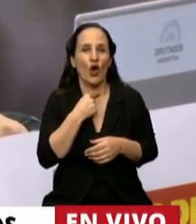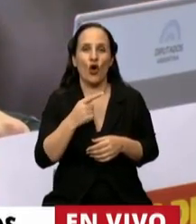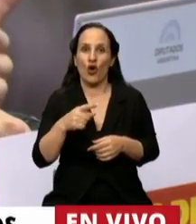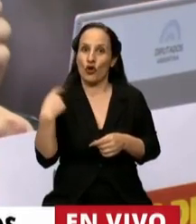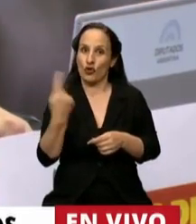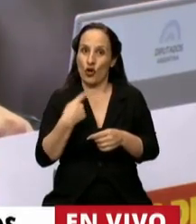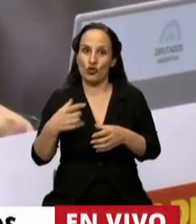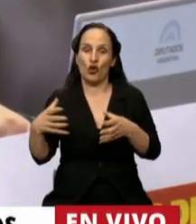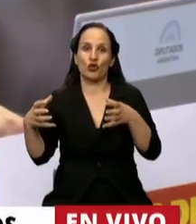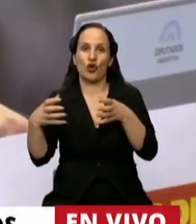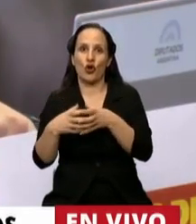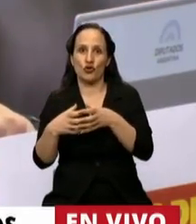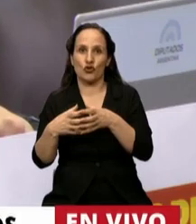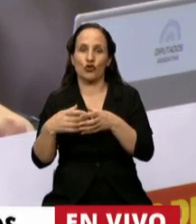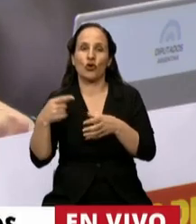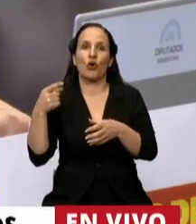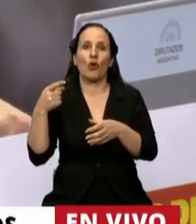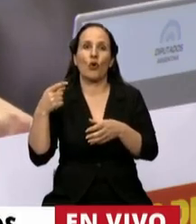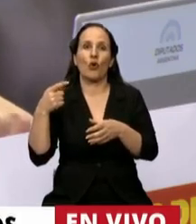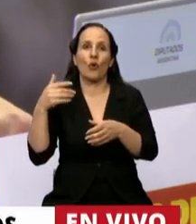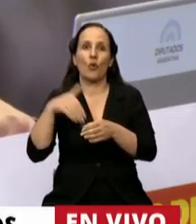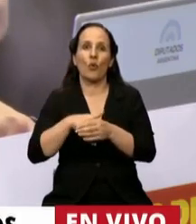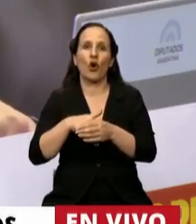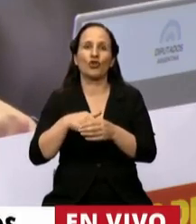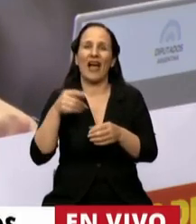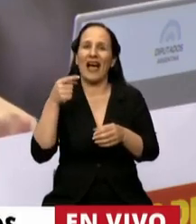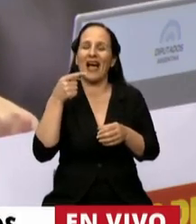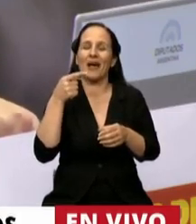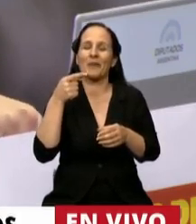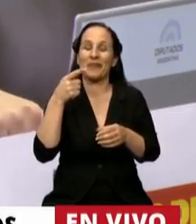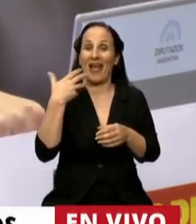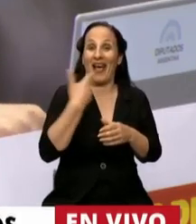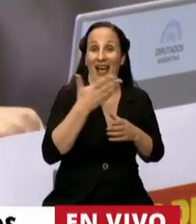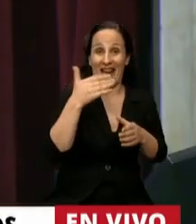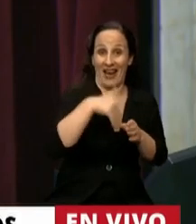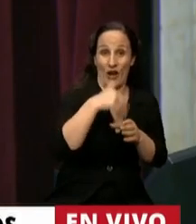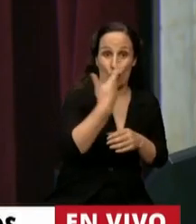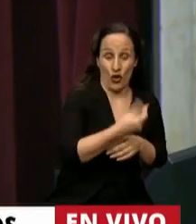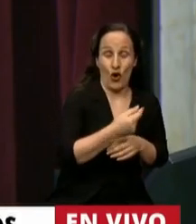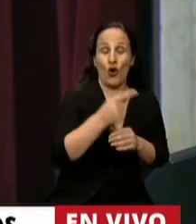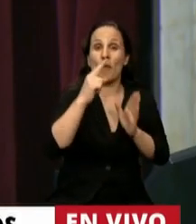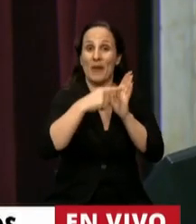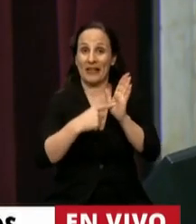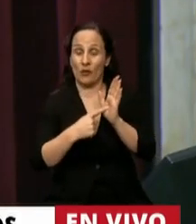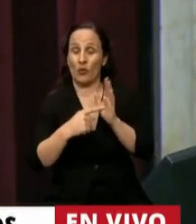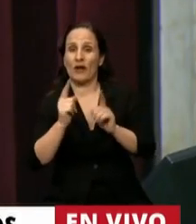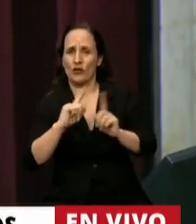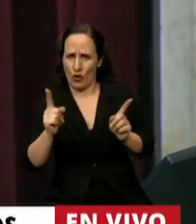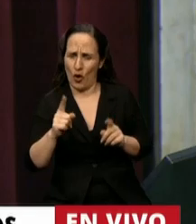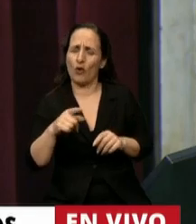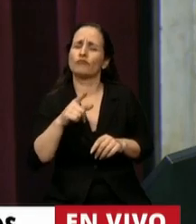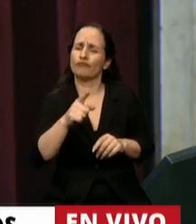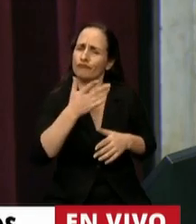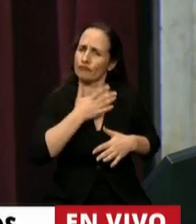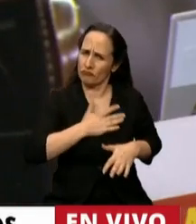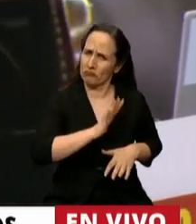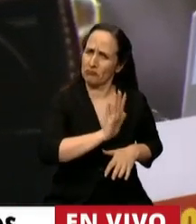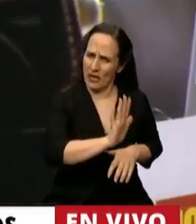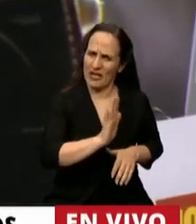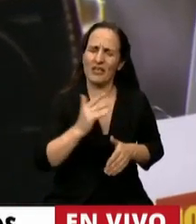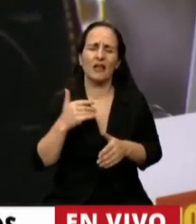nosotros votamos en contra de todos los artículos porque hemos votado en contra en general y en particular también. Quédese tranquila, diputada, vamos a hacer constar